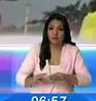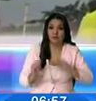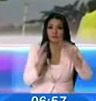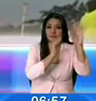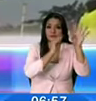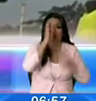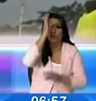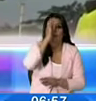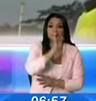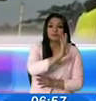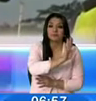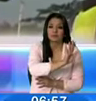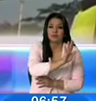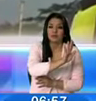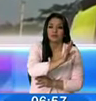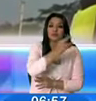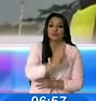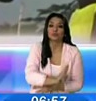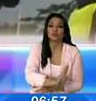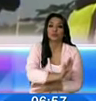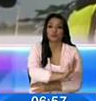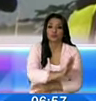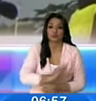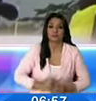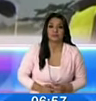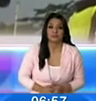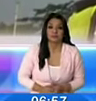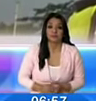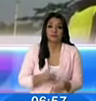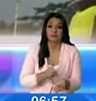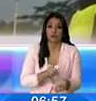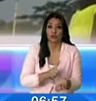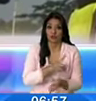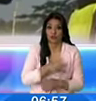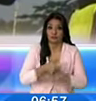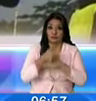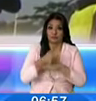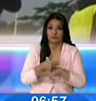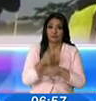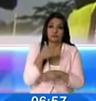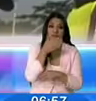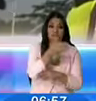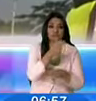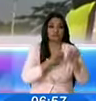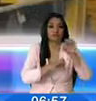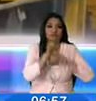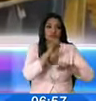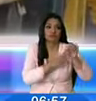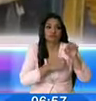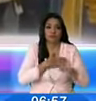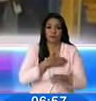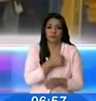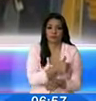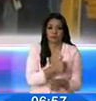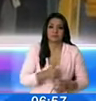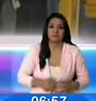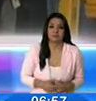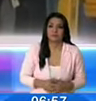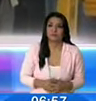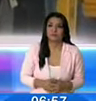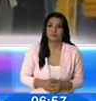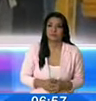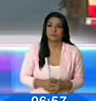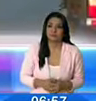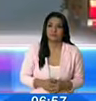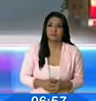al Hospital Naval Sur, en donde el médico de la comisión se acercará a realizar una valoración médica. Aseguran que resultó